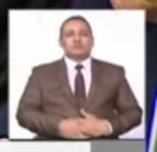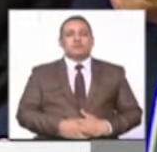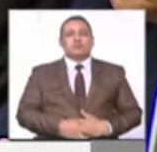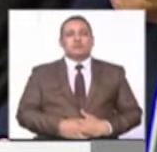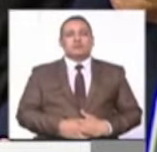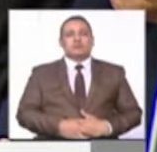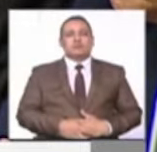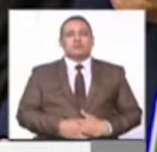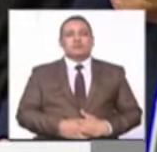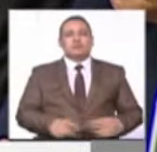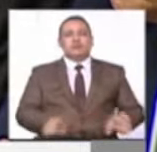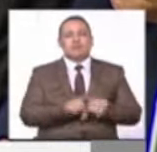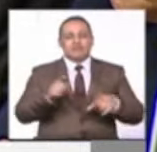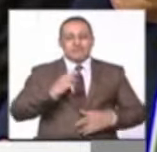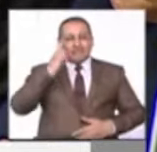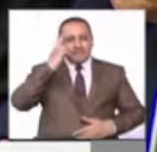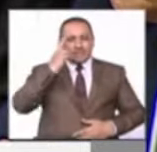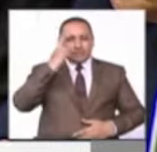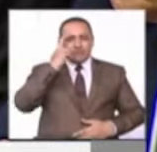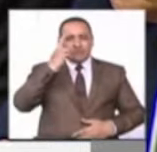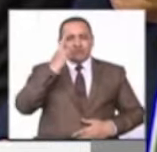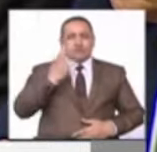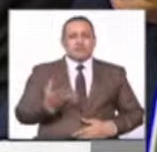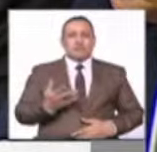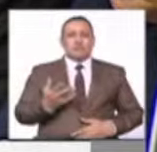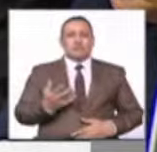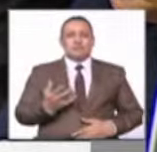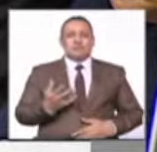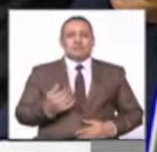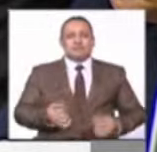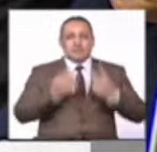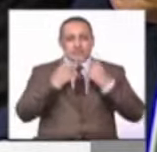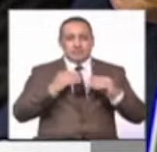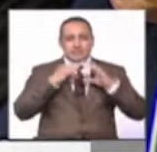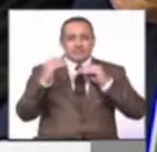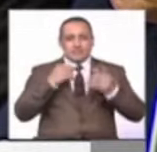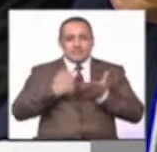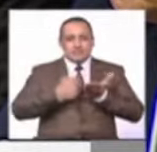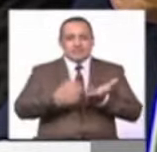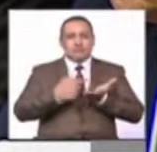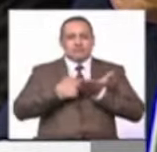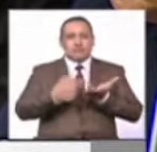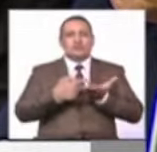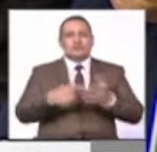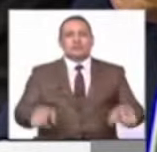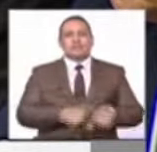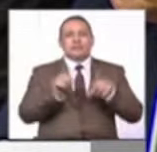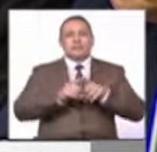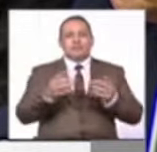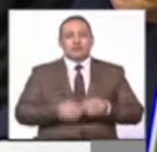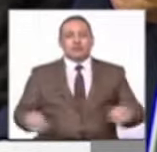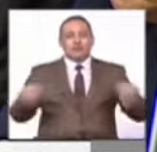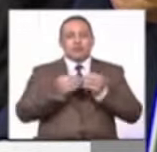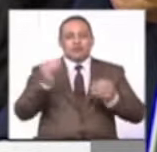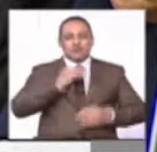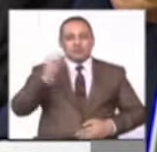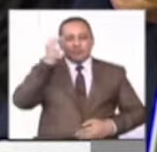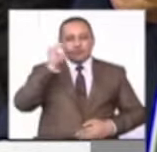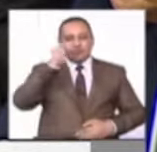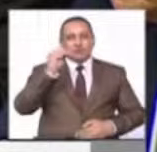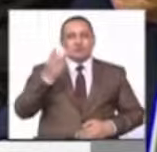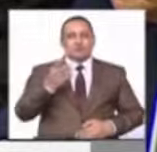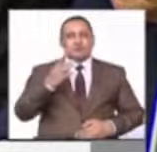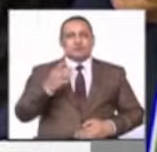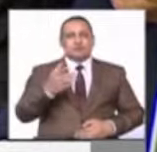se reflexione y se discuta con amplitud de criterio